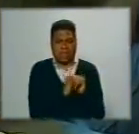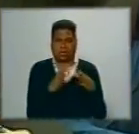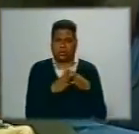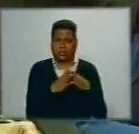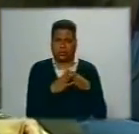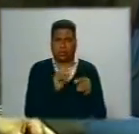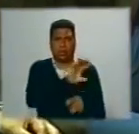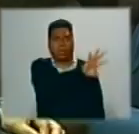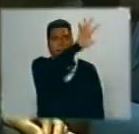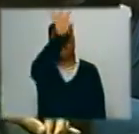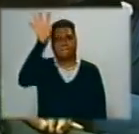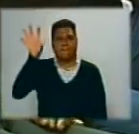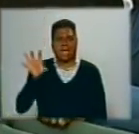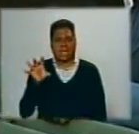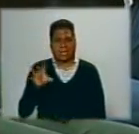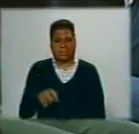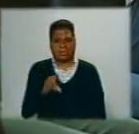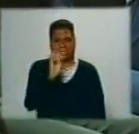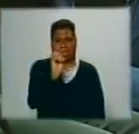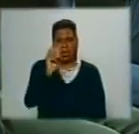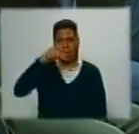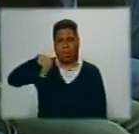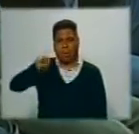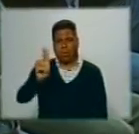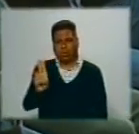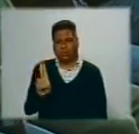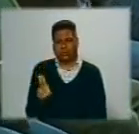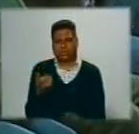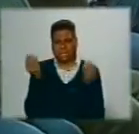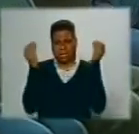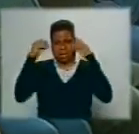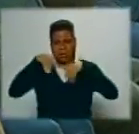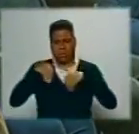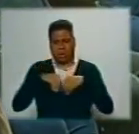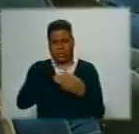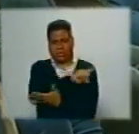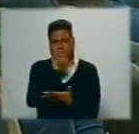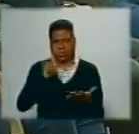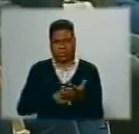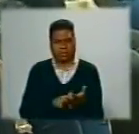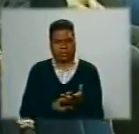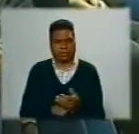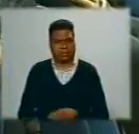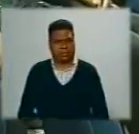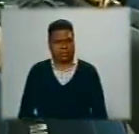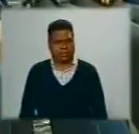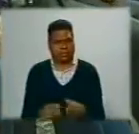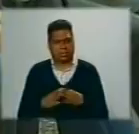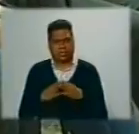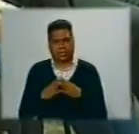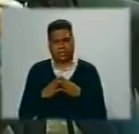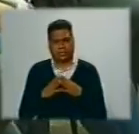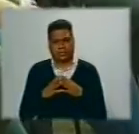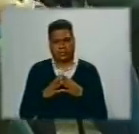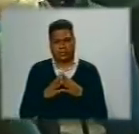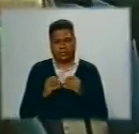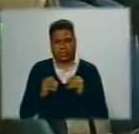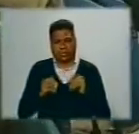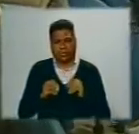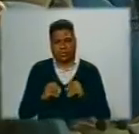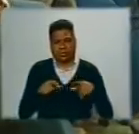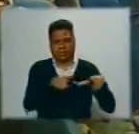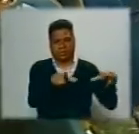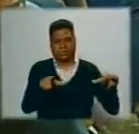la Organización de las Naciones Unidas, que rige exclusivamente la controversia territorial sobre la